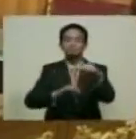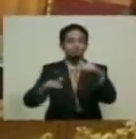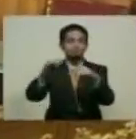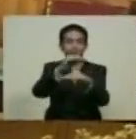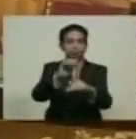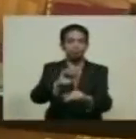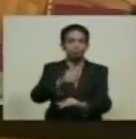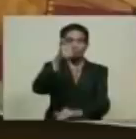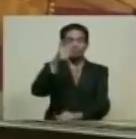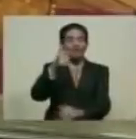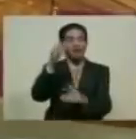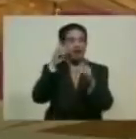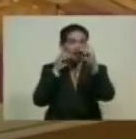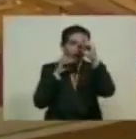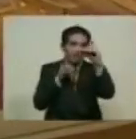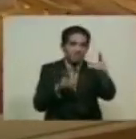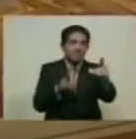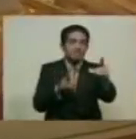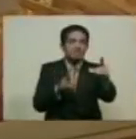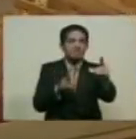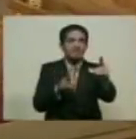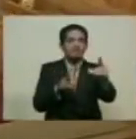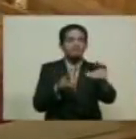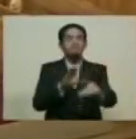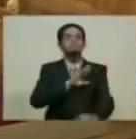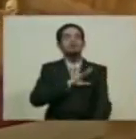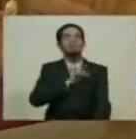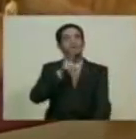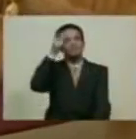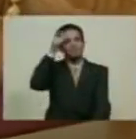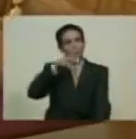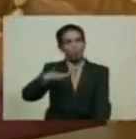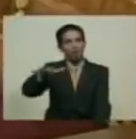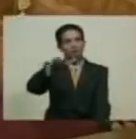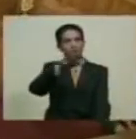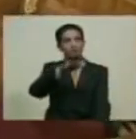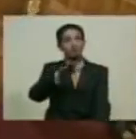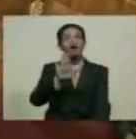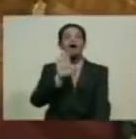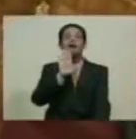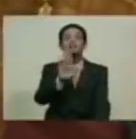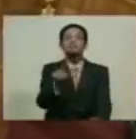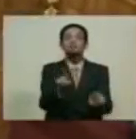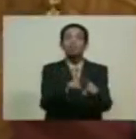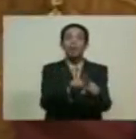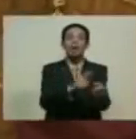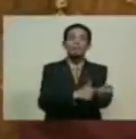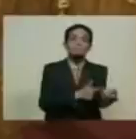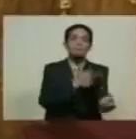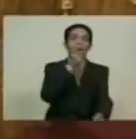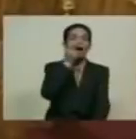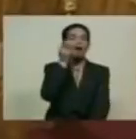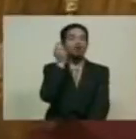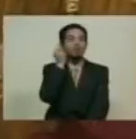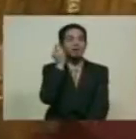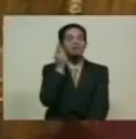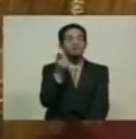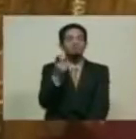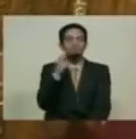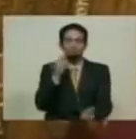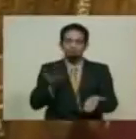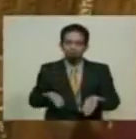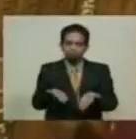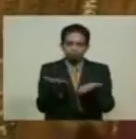defender la dignidad de nuestro pueblo. Y así como hermanos y como hermanas, echamos a andar